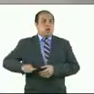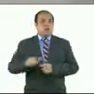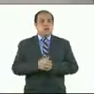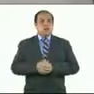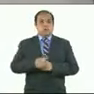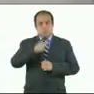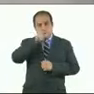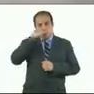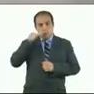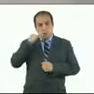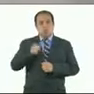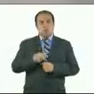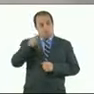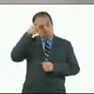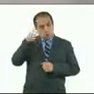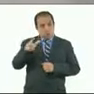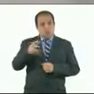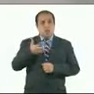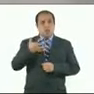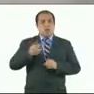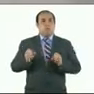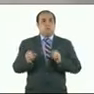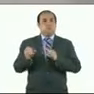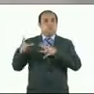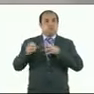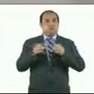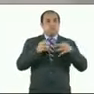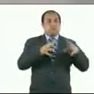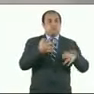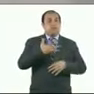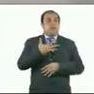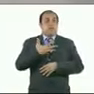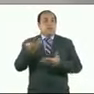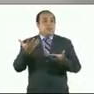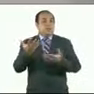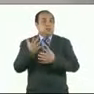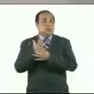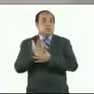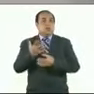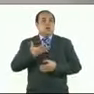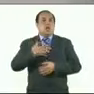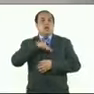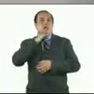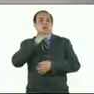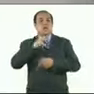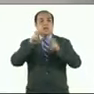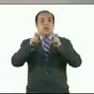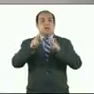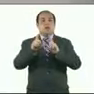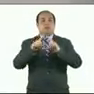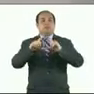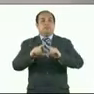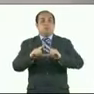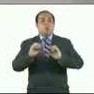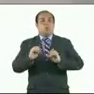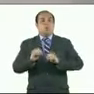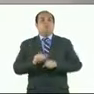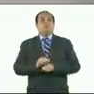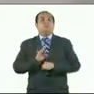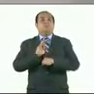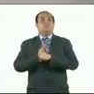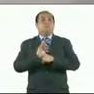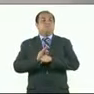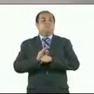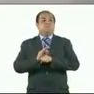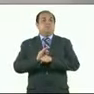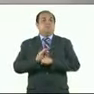las explosiones, en donde ellos denotan que ha habido descuidos en lo que es en materia de protección civil. El gobierno capitalino,